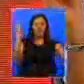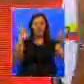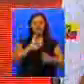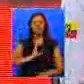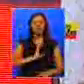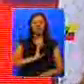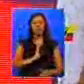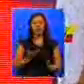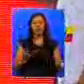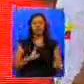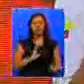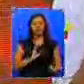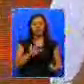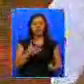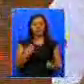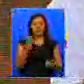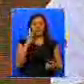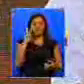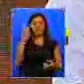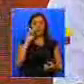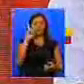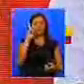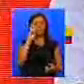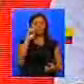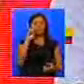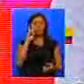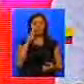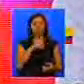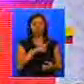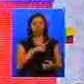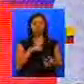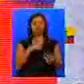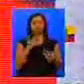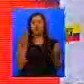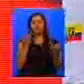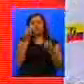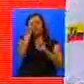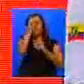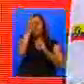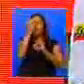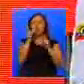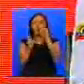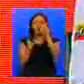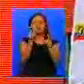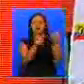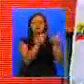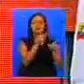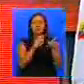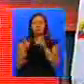esto. Estamos haciendo un video para transmitir a la ciudadanía no solamente